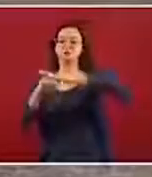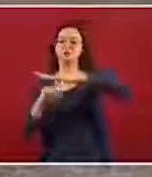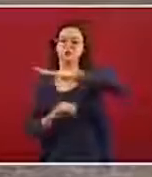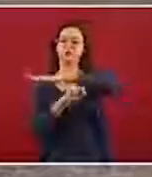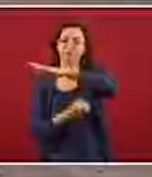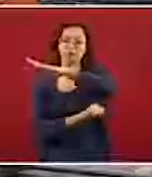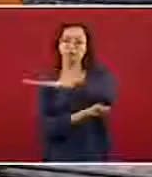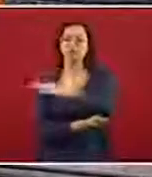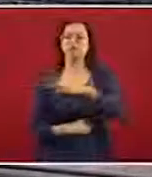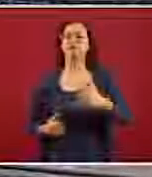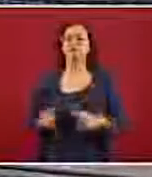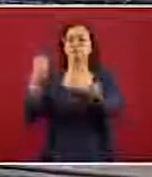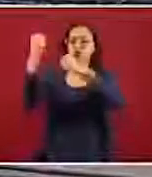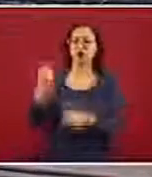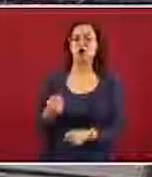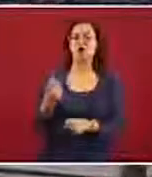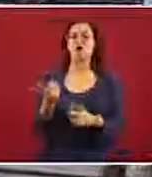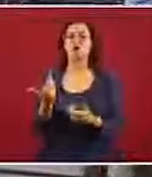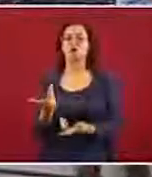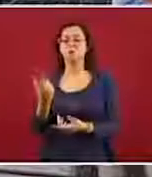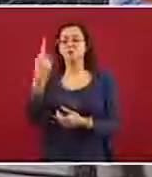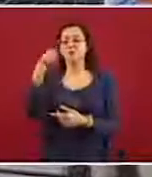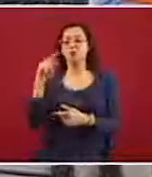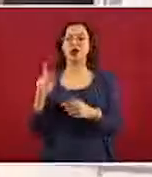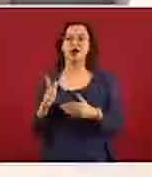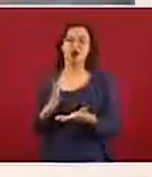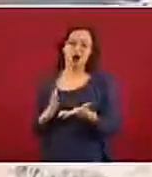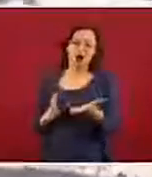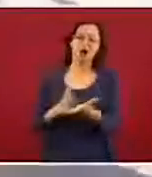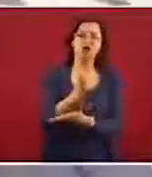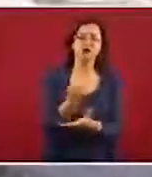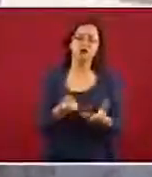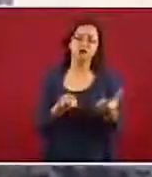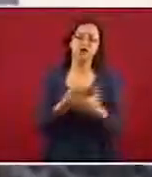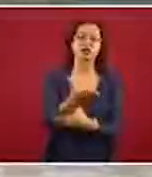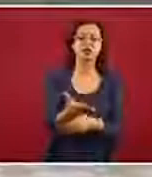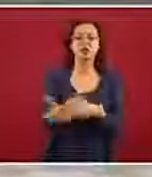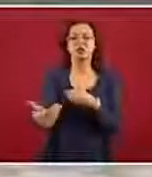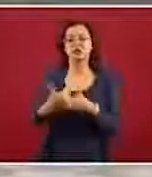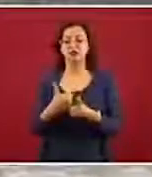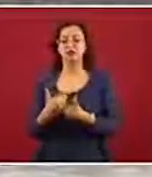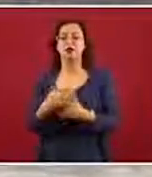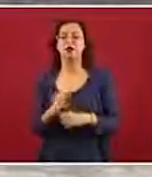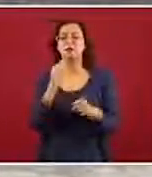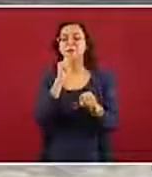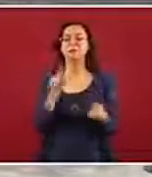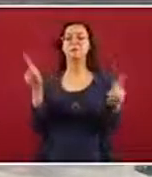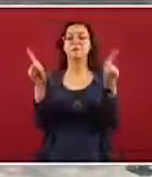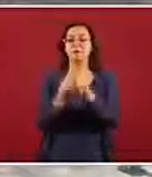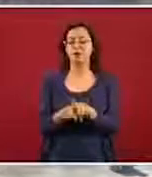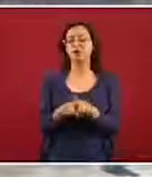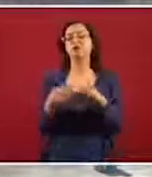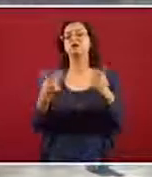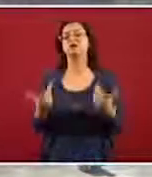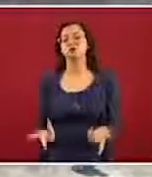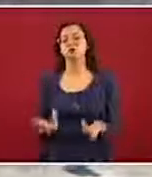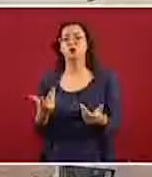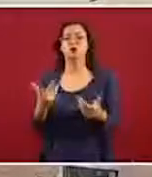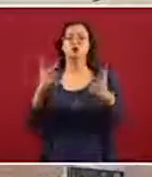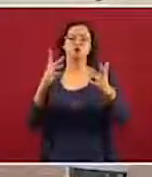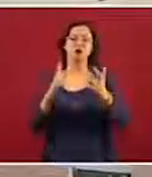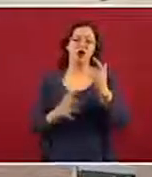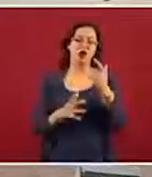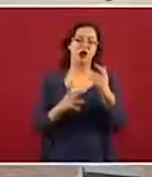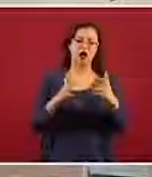y zapatas del viaducto elevado de acceso al nivel de salidas de la terminal. En las redes eléctricas y red de voz y datos, se